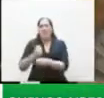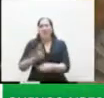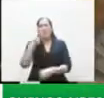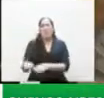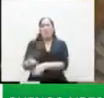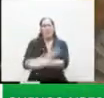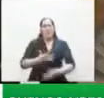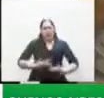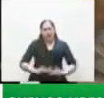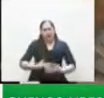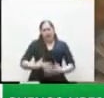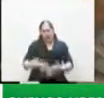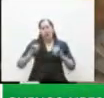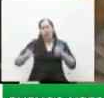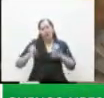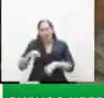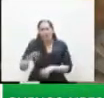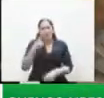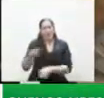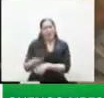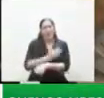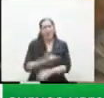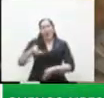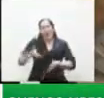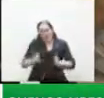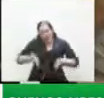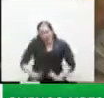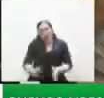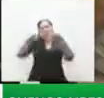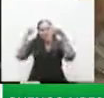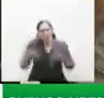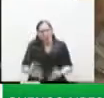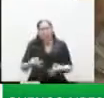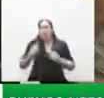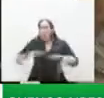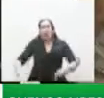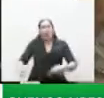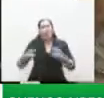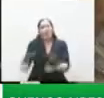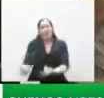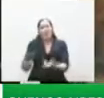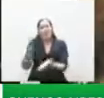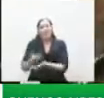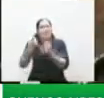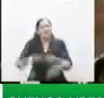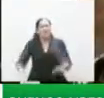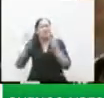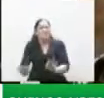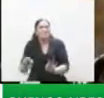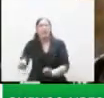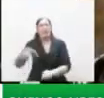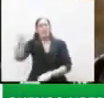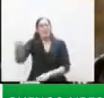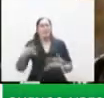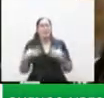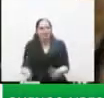el embarazo, para garantizarle que el niño nazca como tiene que nacer con toda la garantía, para que tenga luego salud,